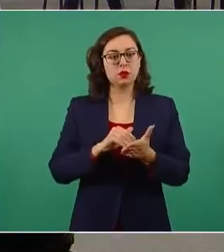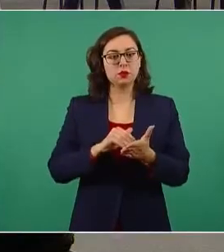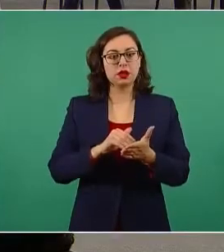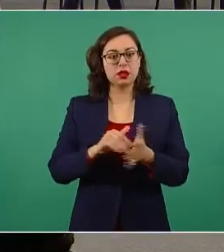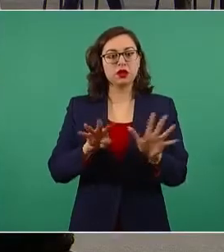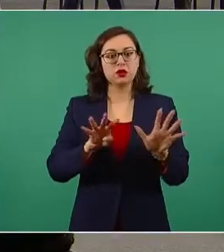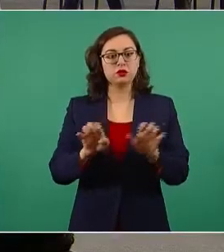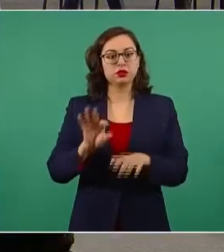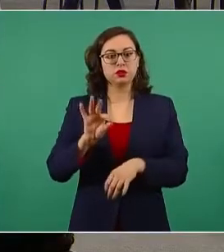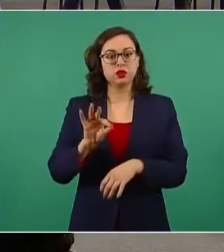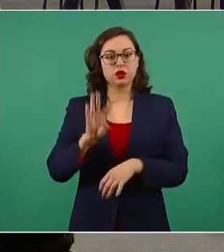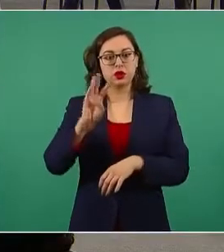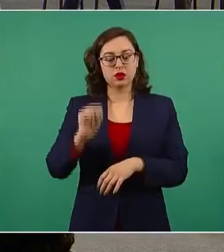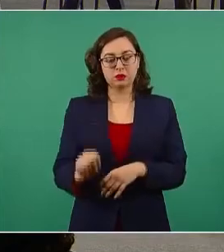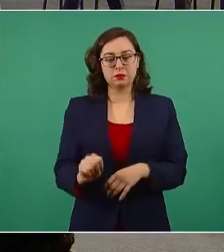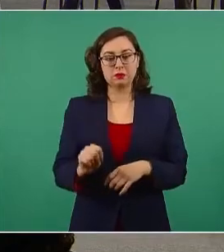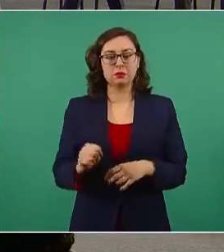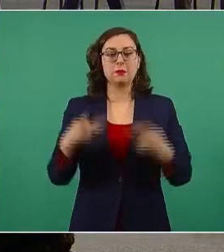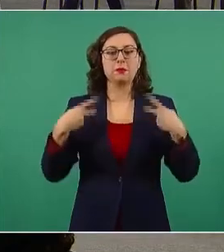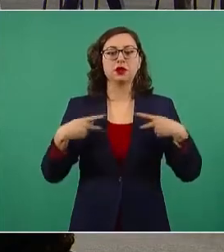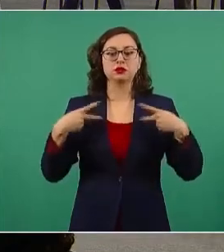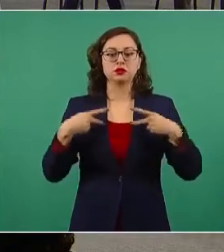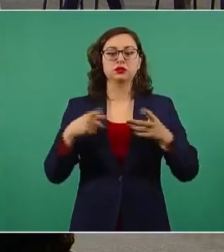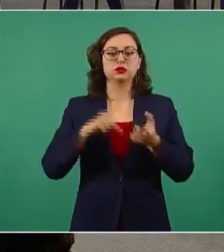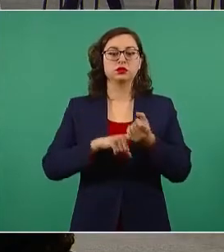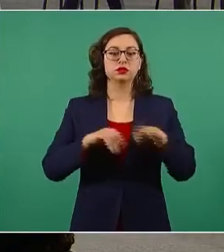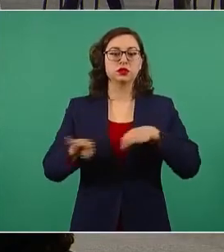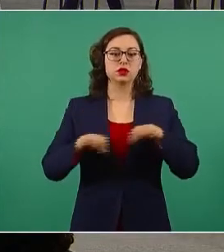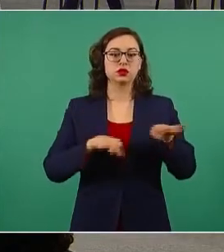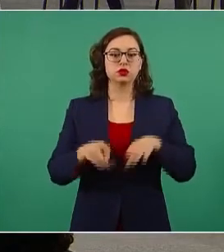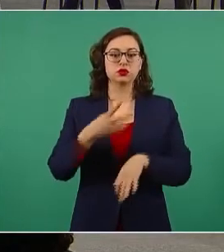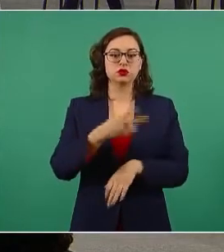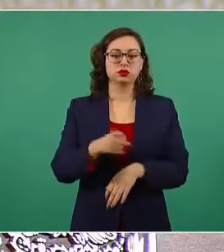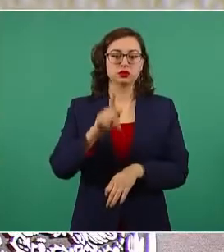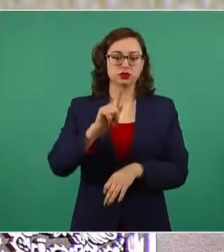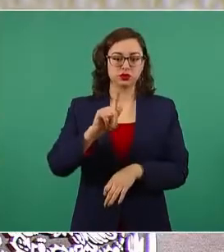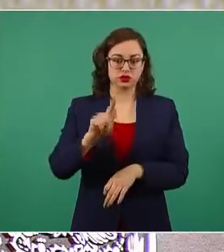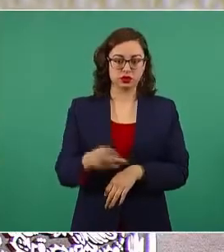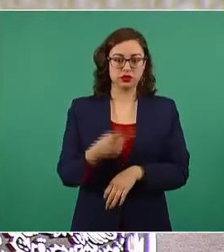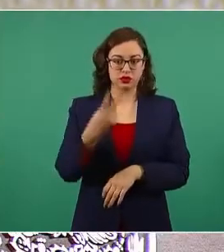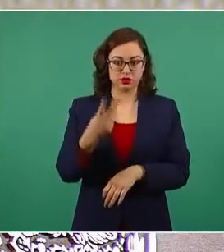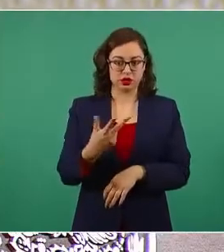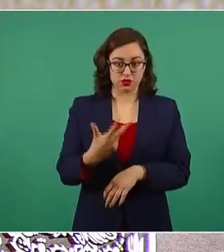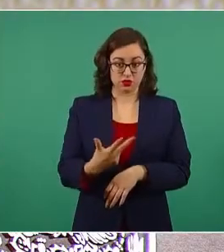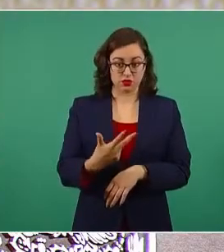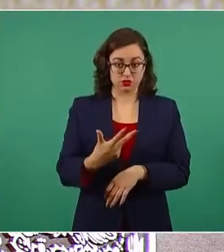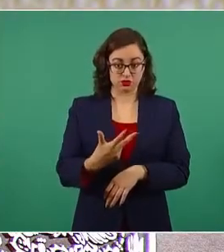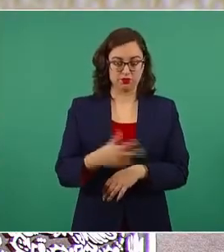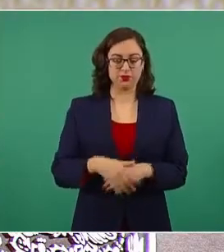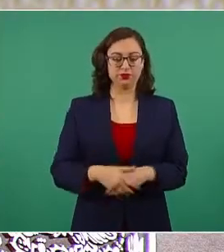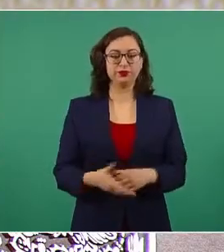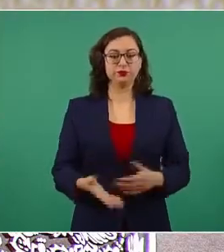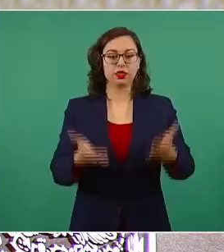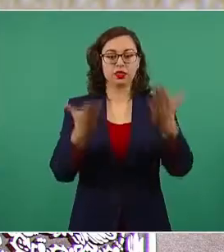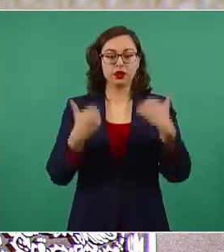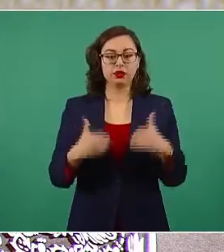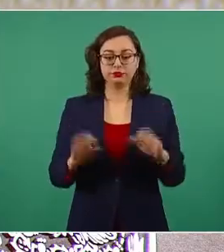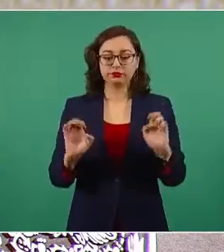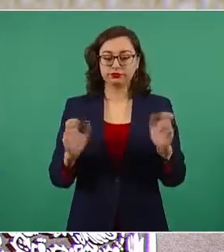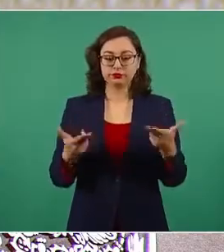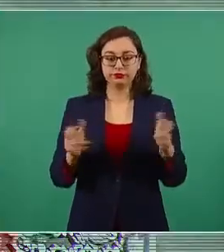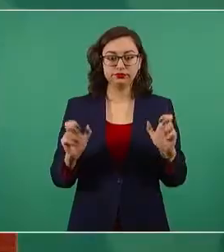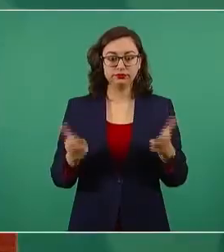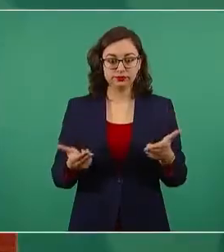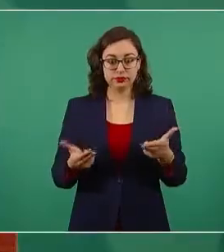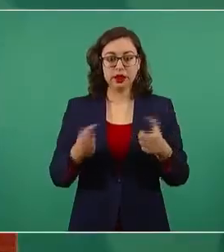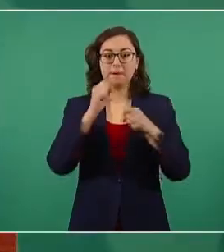5.949, con un total de personal de apoyo de 278 docentes. En Chiapas, bueno, pues ya ahí también vemos que